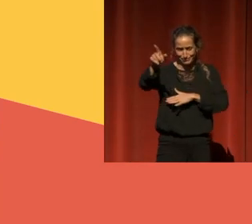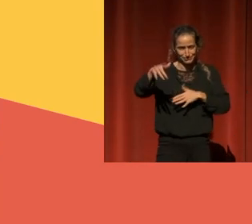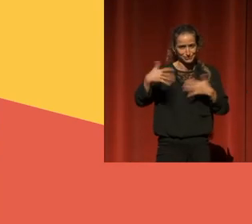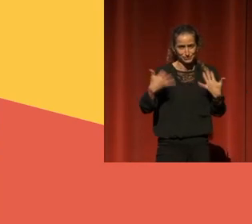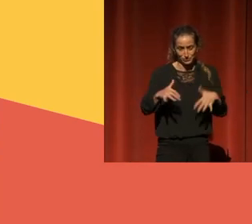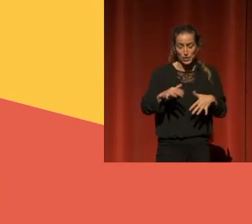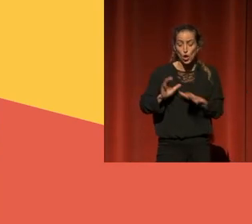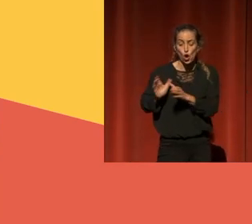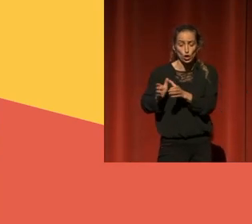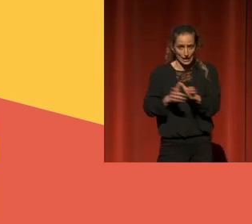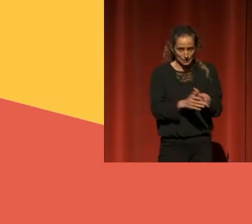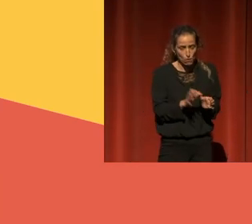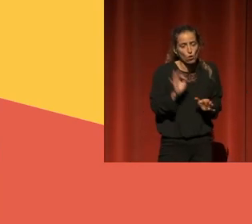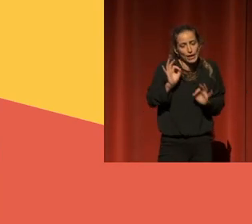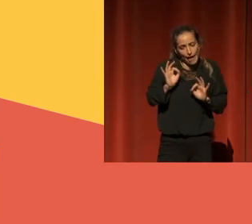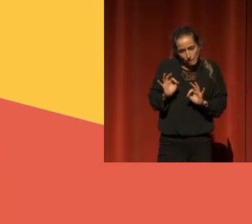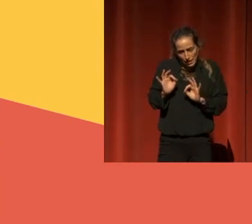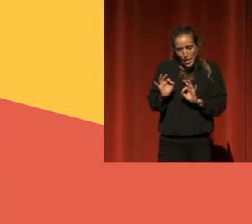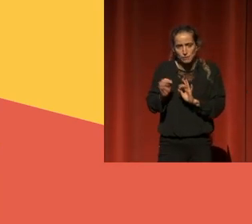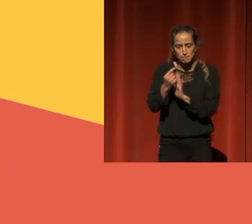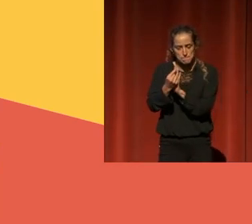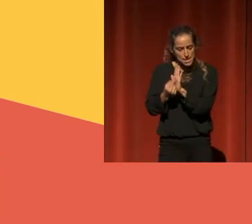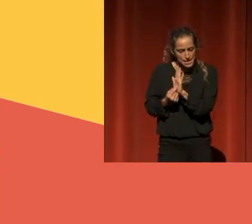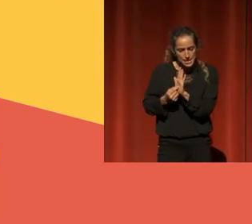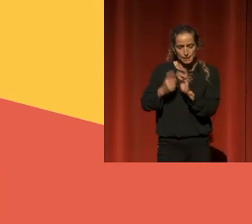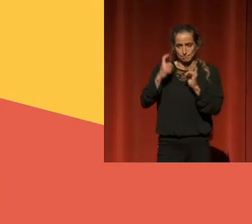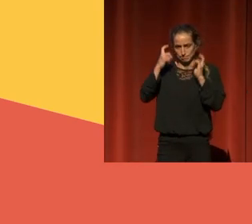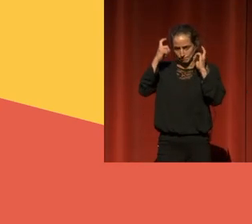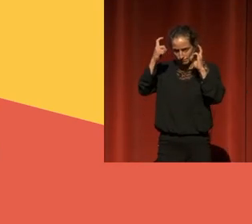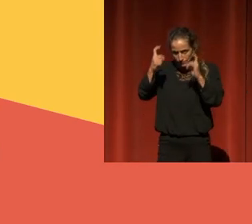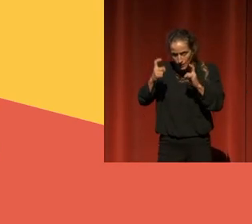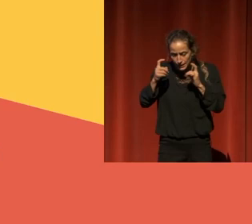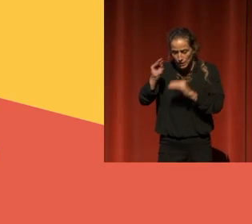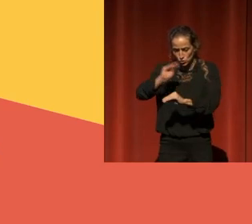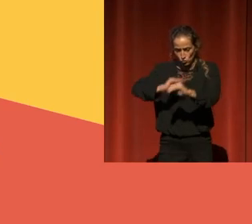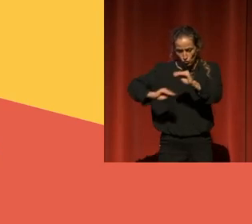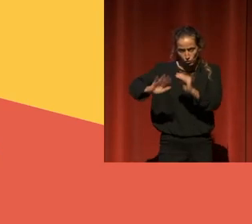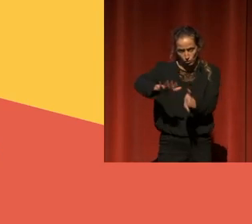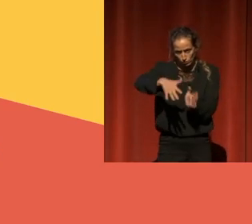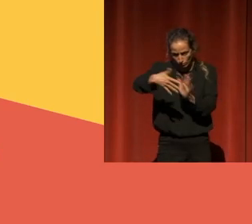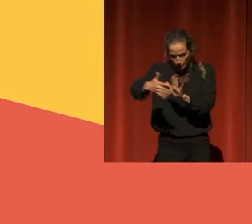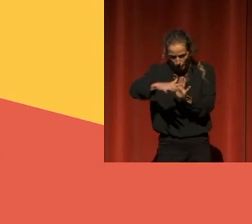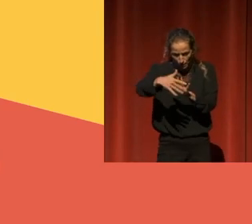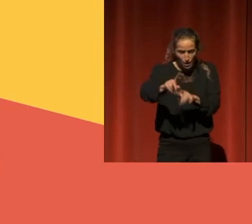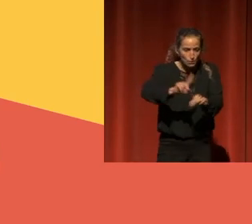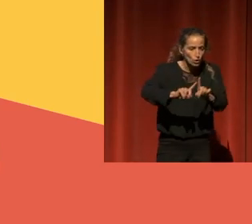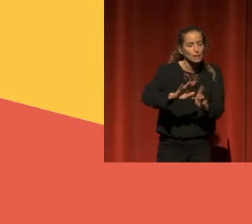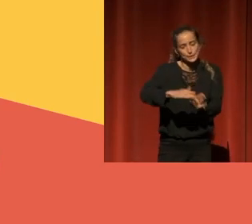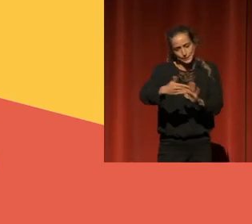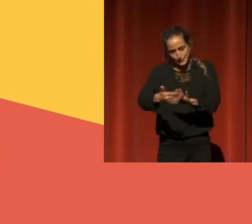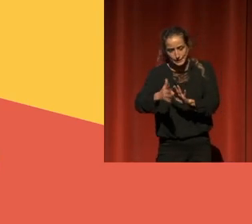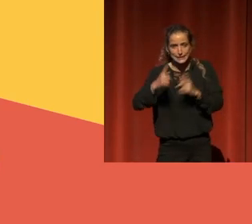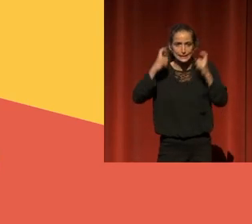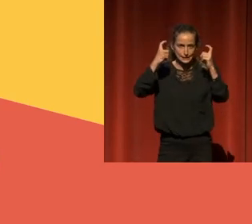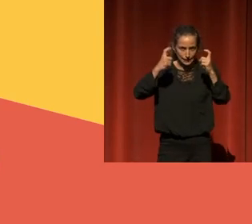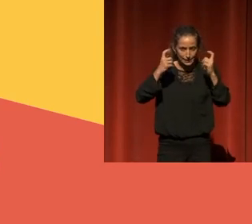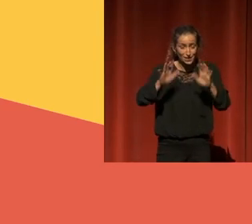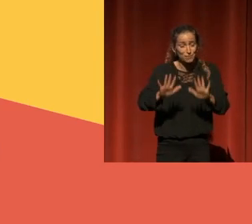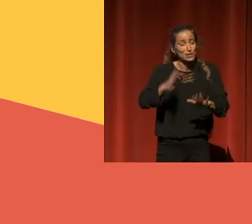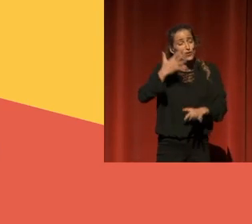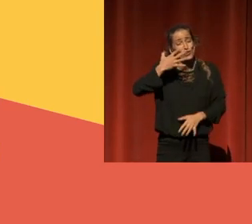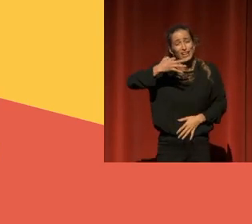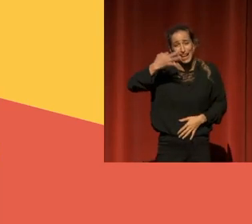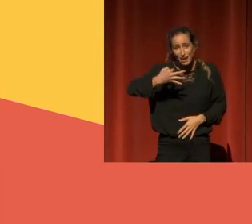tomando unas medidas para intentar solucionar estos conflictos pero realmente